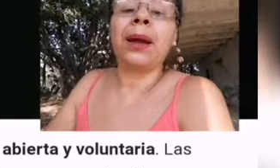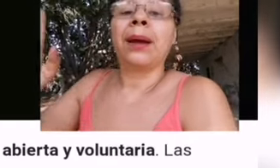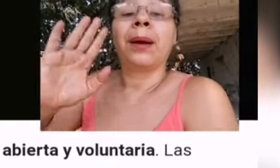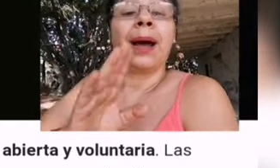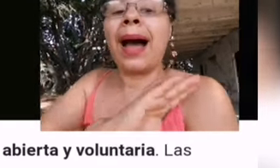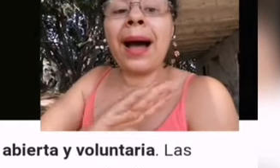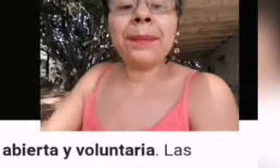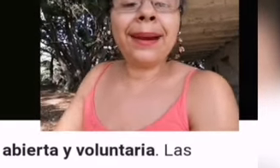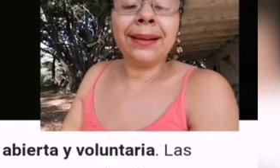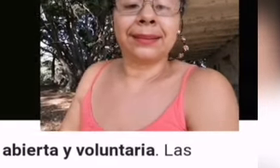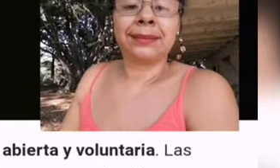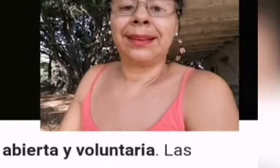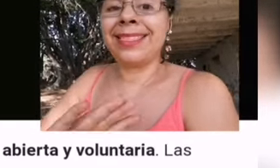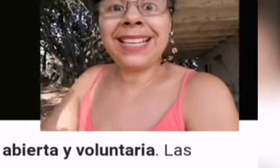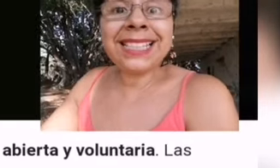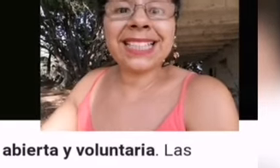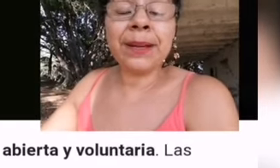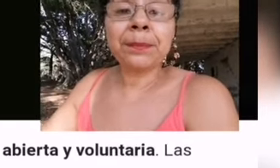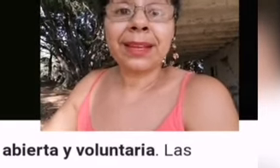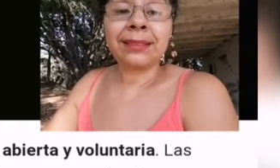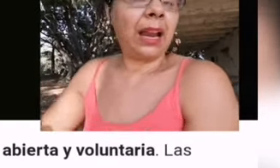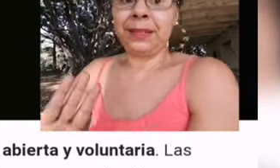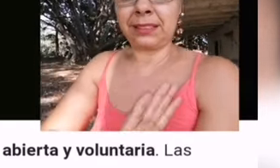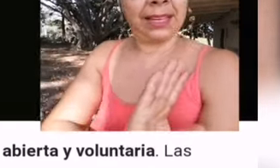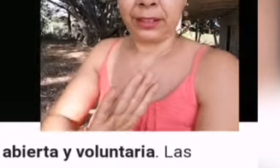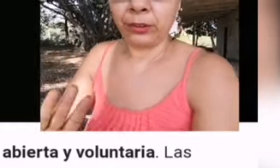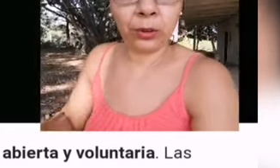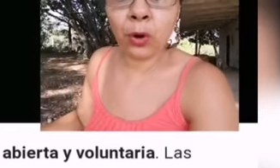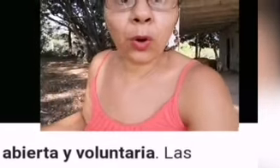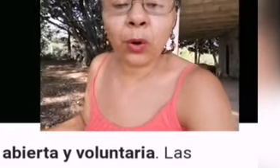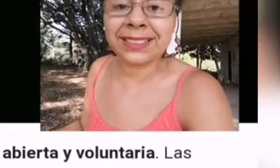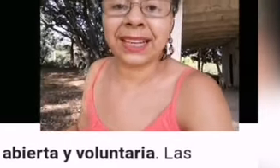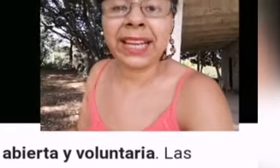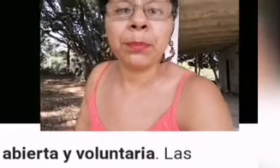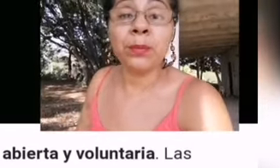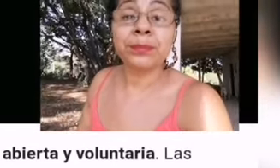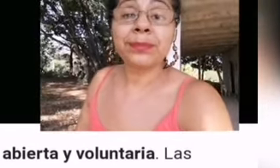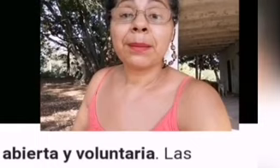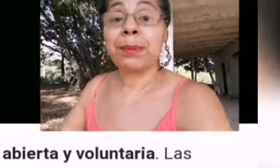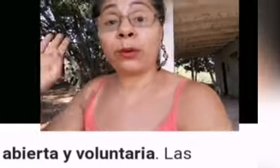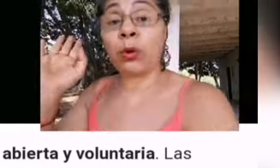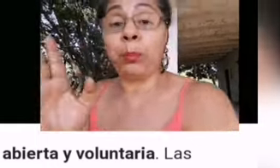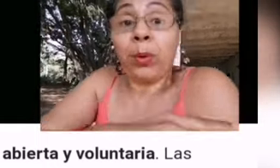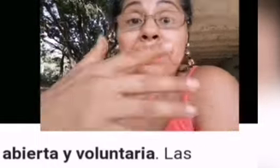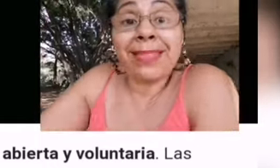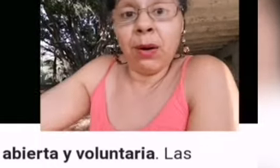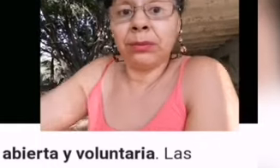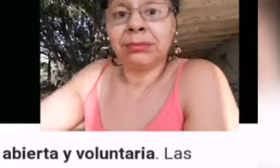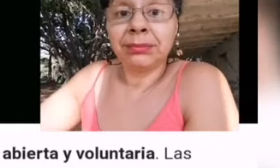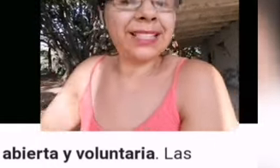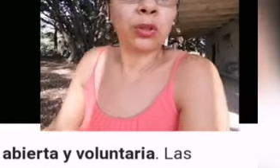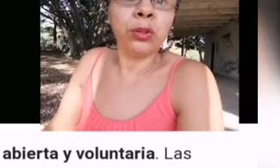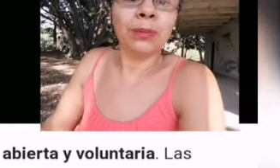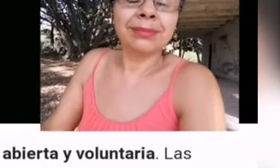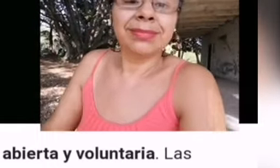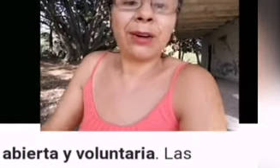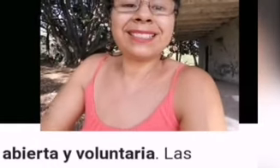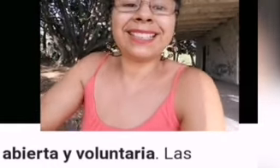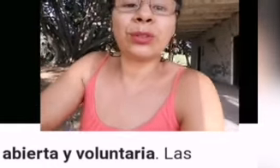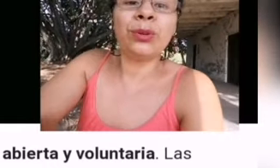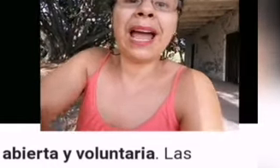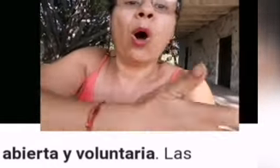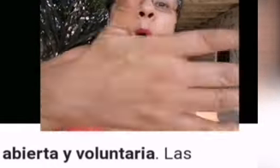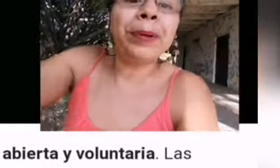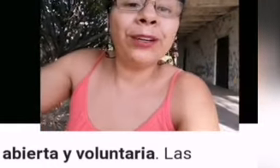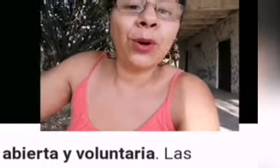sociales habla, dice, tal vez no lo escribo, pero lo pongo en video. Es todo. Ahora